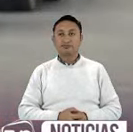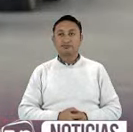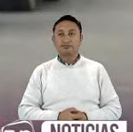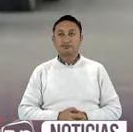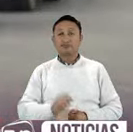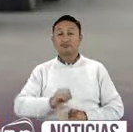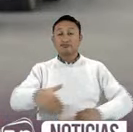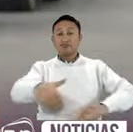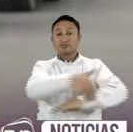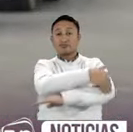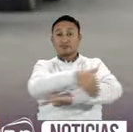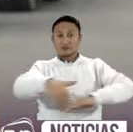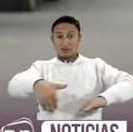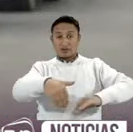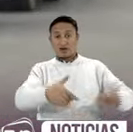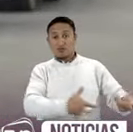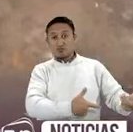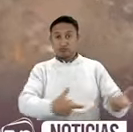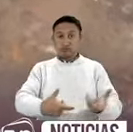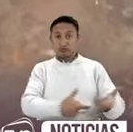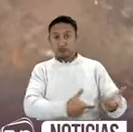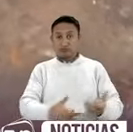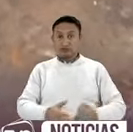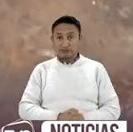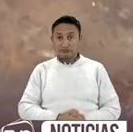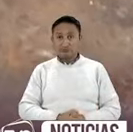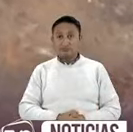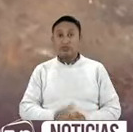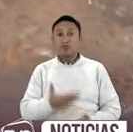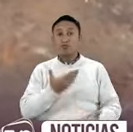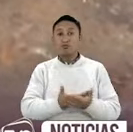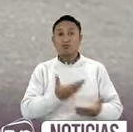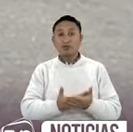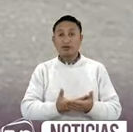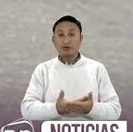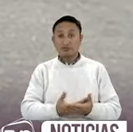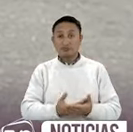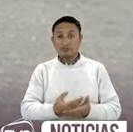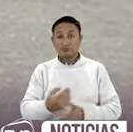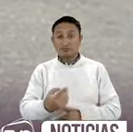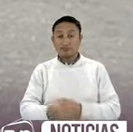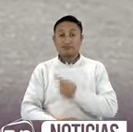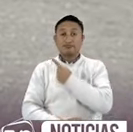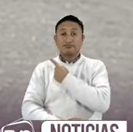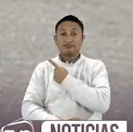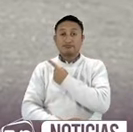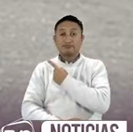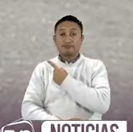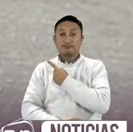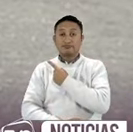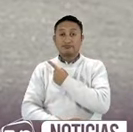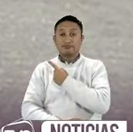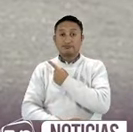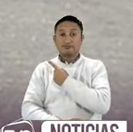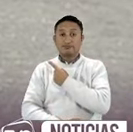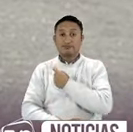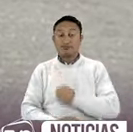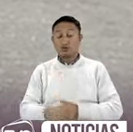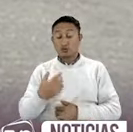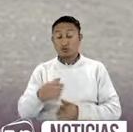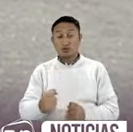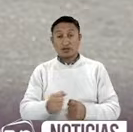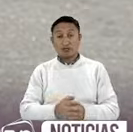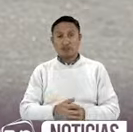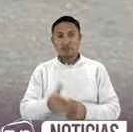Bombero, donde ocurrió el hecho violento, los casquillos de fusil que quedaron como evidencias del brutal